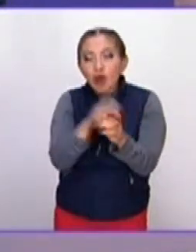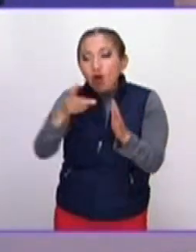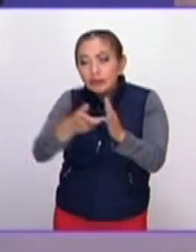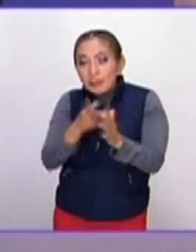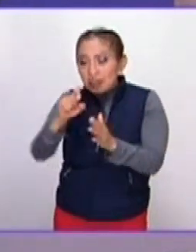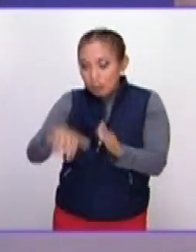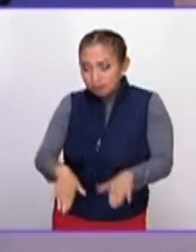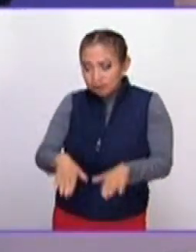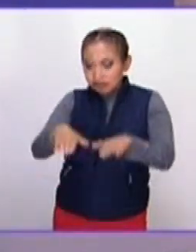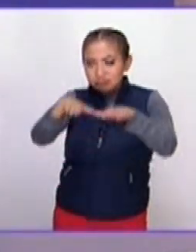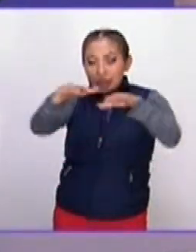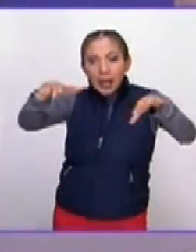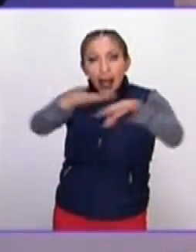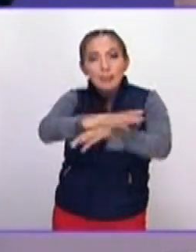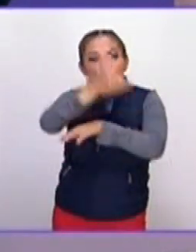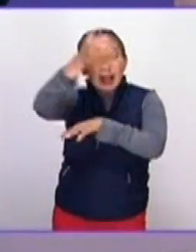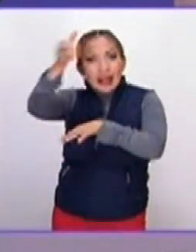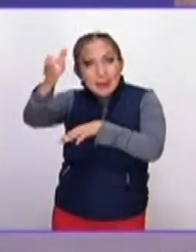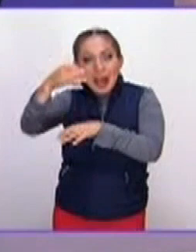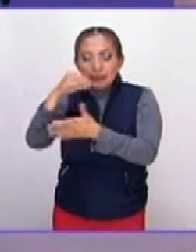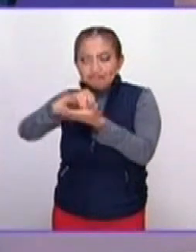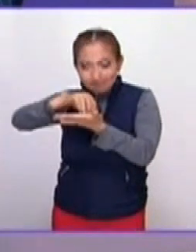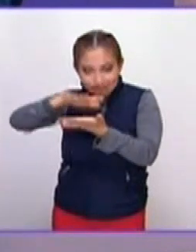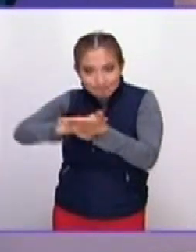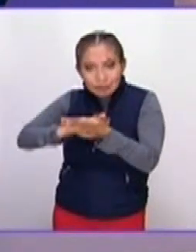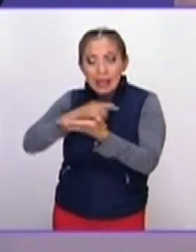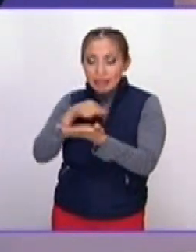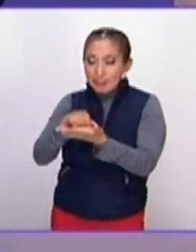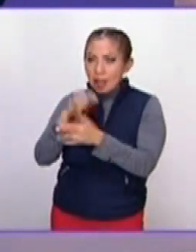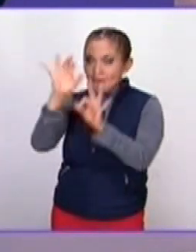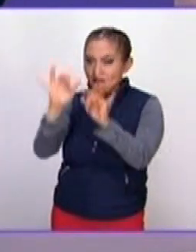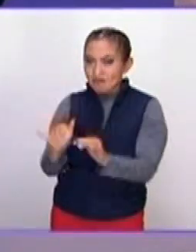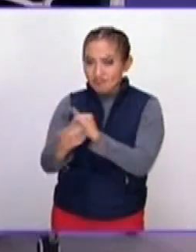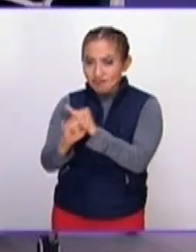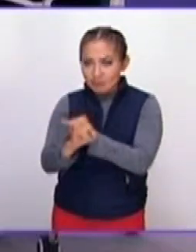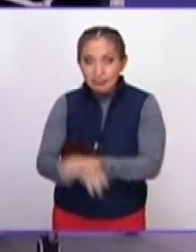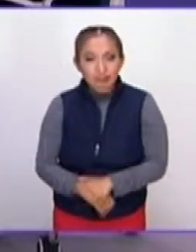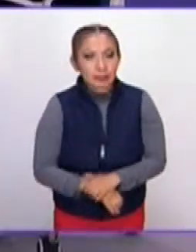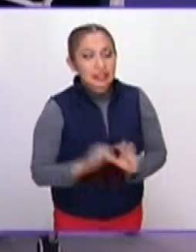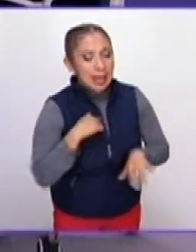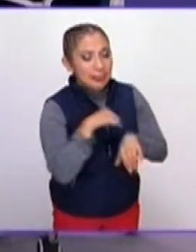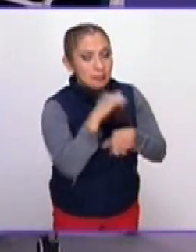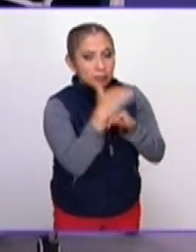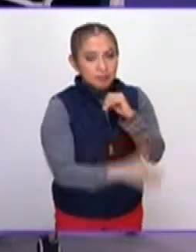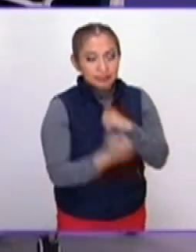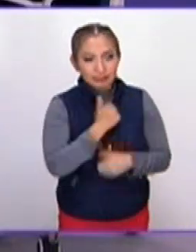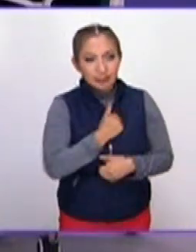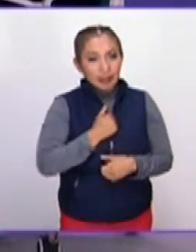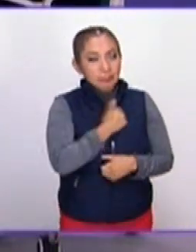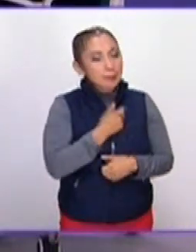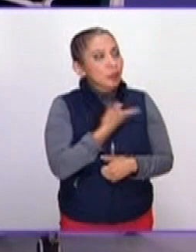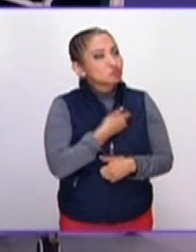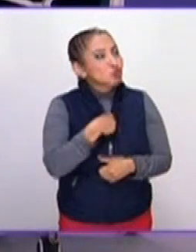a subir el agua. Entonces estos cambios climáticos los registramos y tienen que quedar en una base de datos. Claro, se nos está acabando el tiempo lamentablemente,